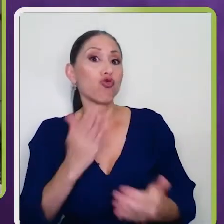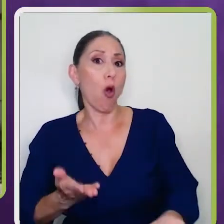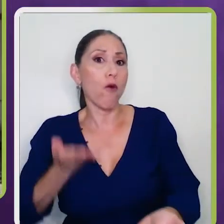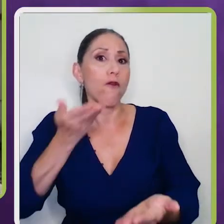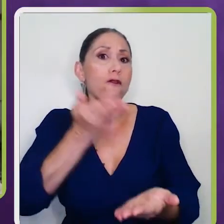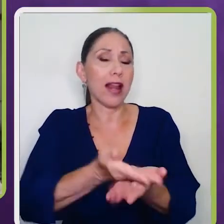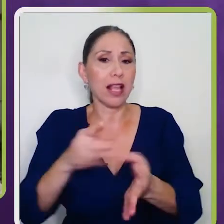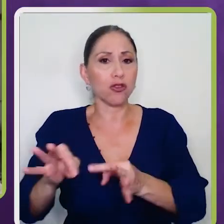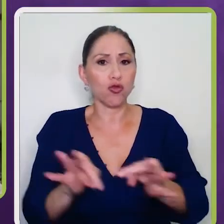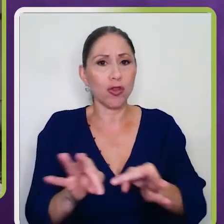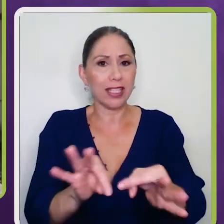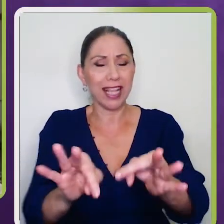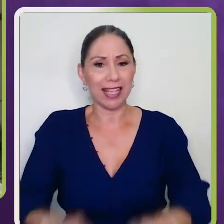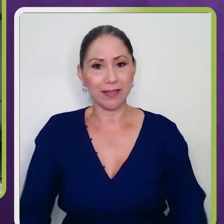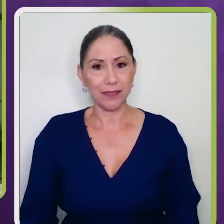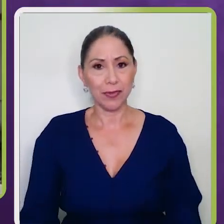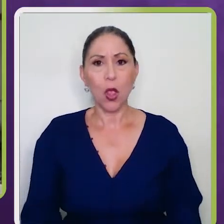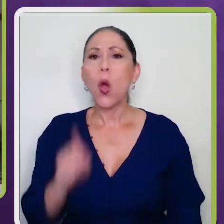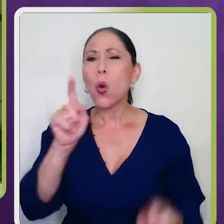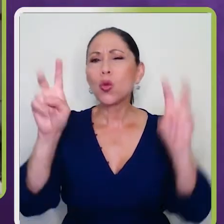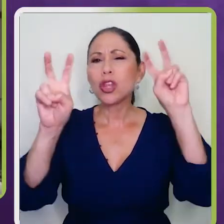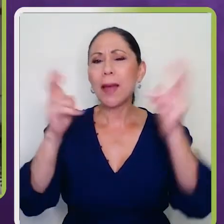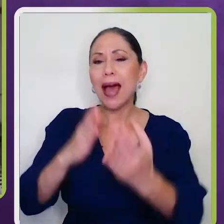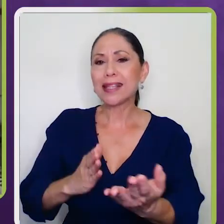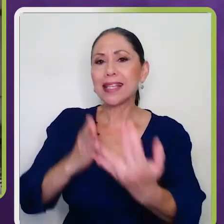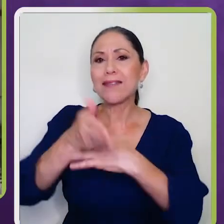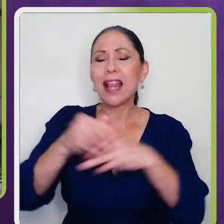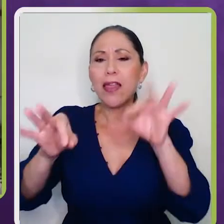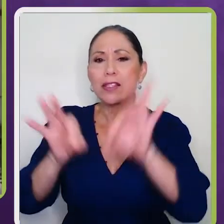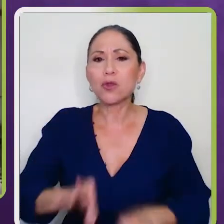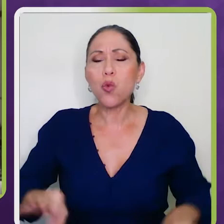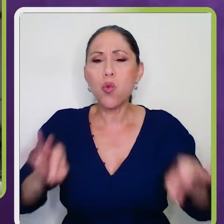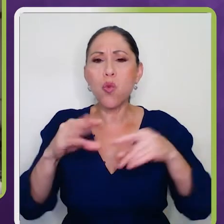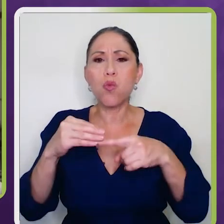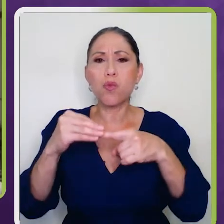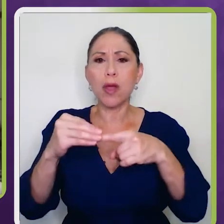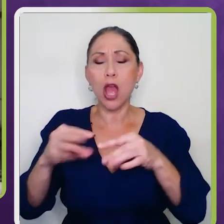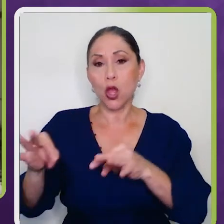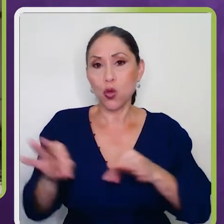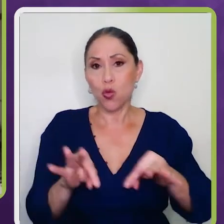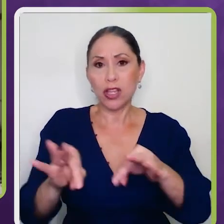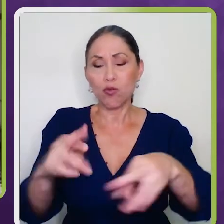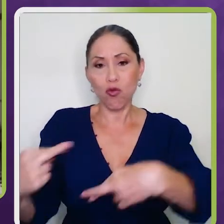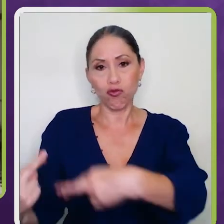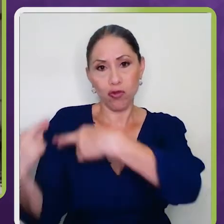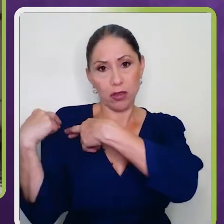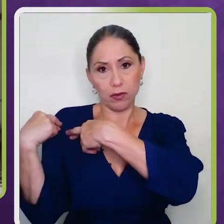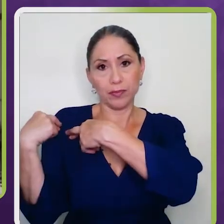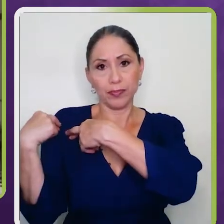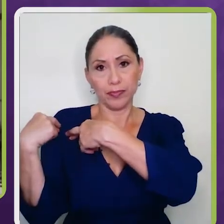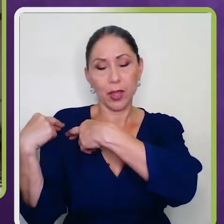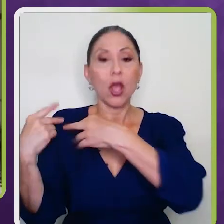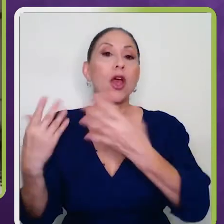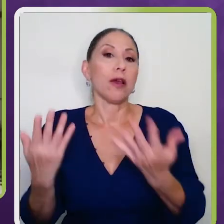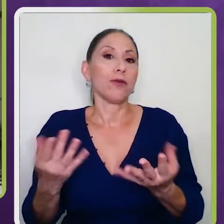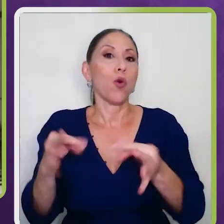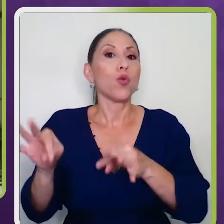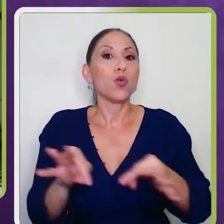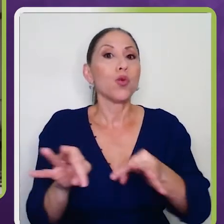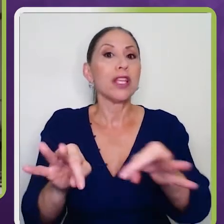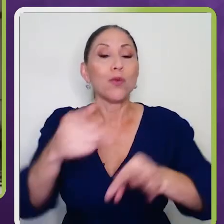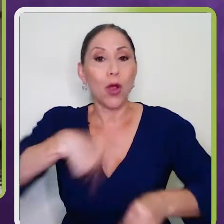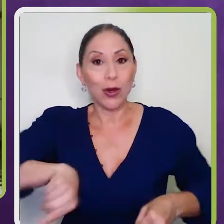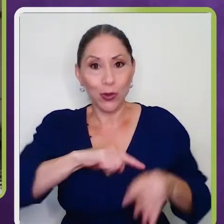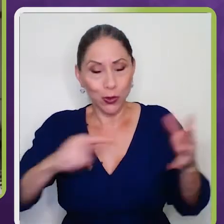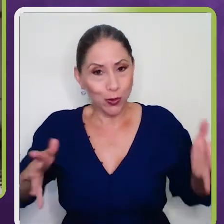creo que un tema como la accesibilidad es crucial para el turismo responsable, ¿verdad? Un turismo que nosotros promovemos,